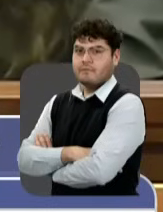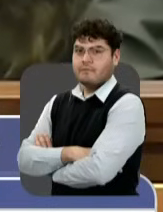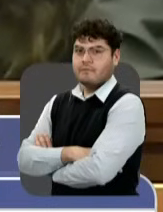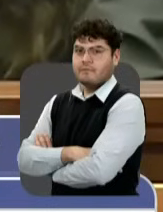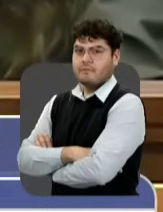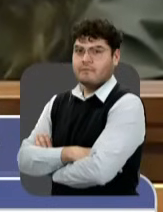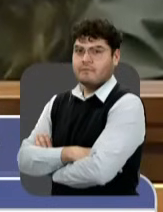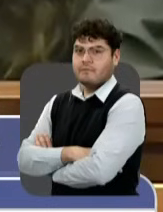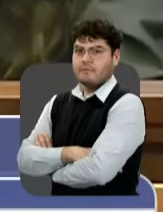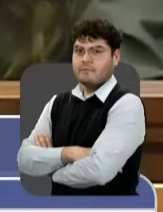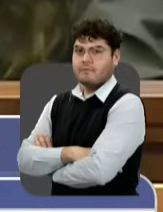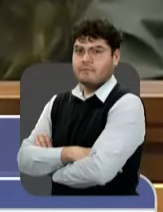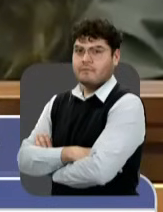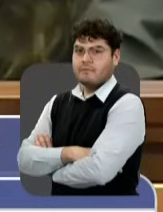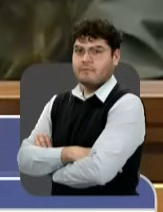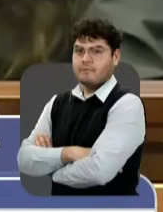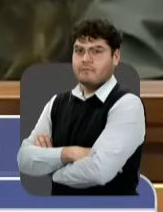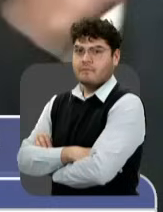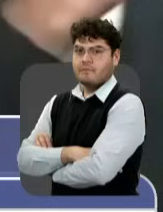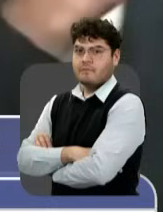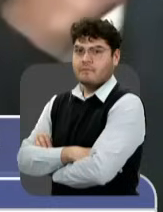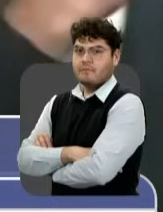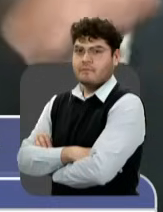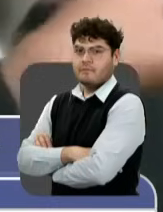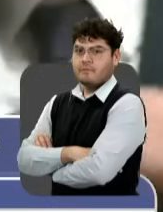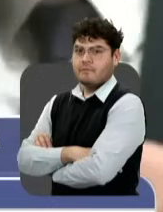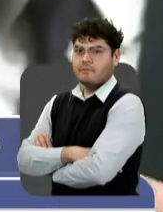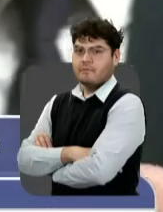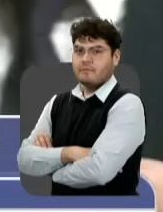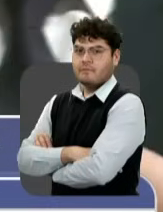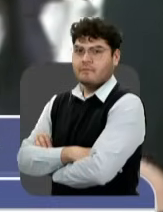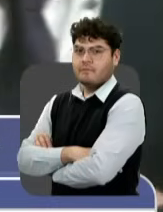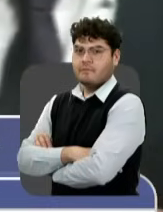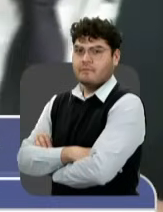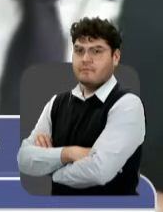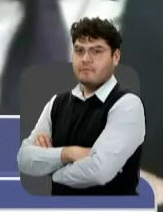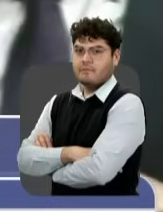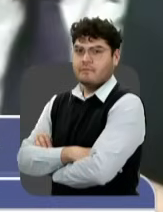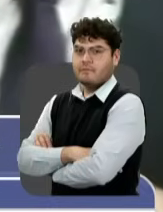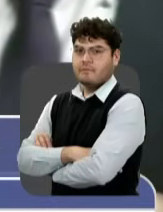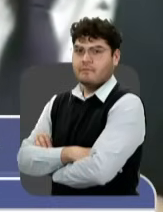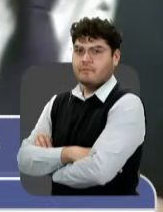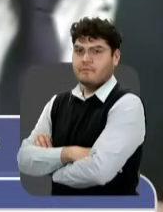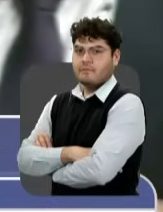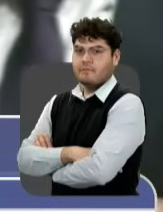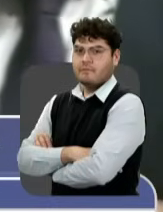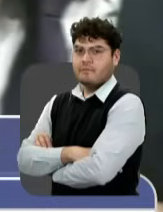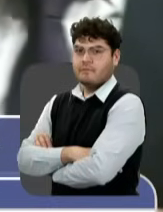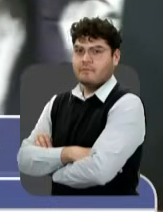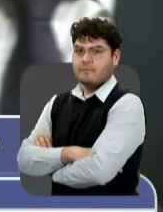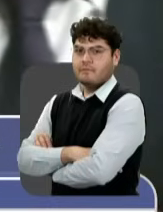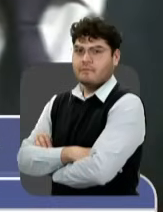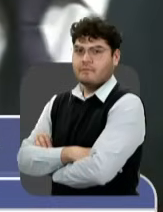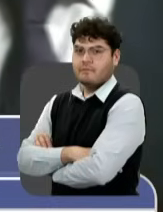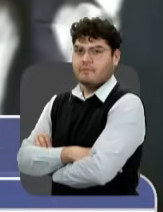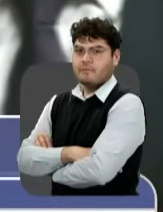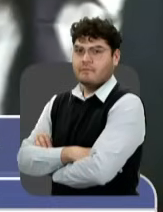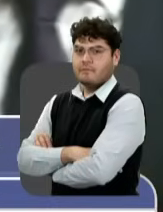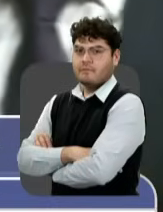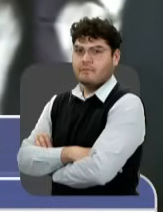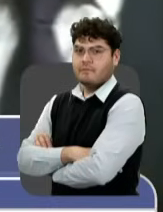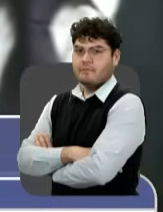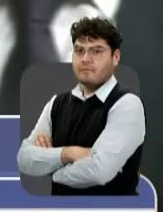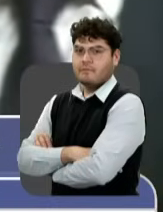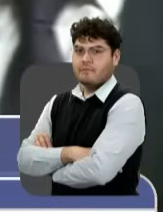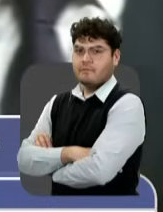tipo de declaración, ningún tipo de comentario. Se les preguntaba si sostenían su inocencia, ellos no prefirieron no emitir ningún tipo de comentario. La única que habló fue